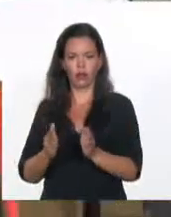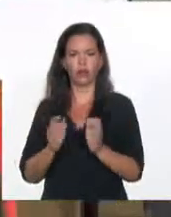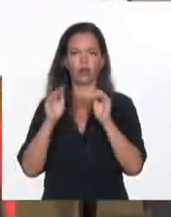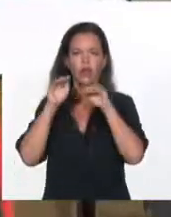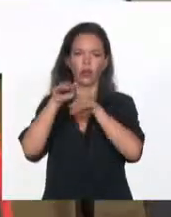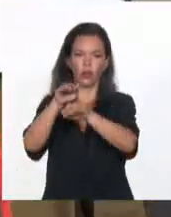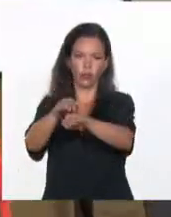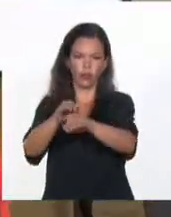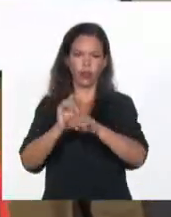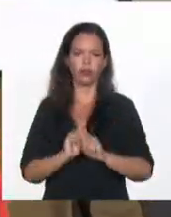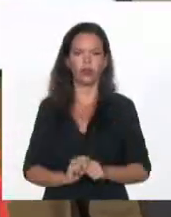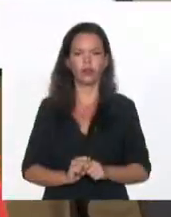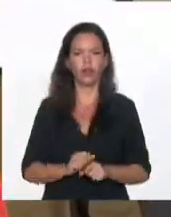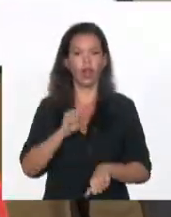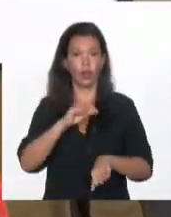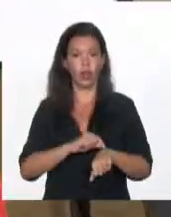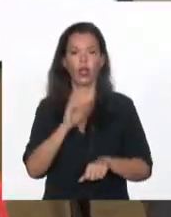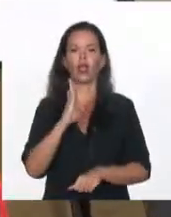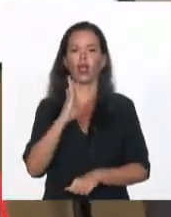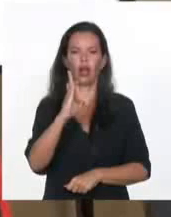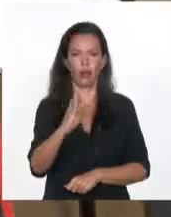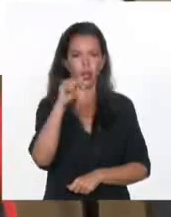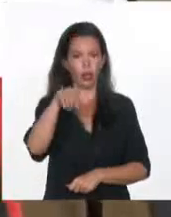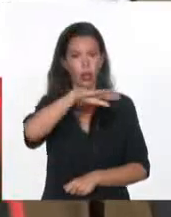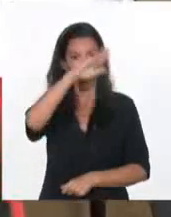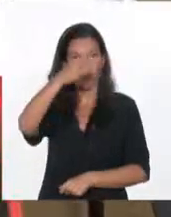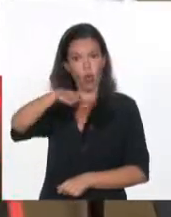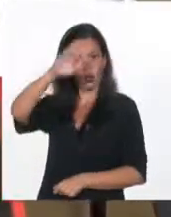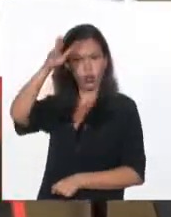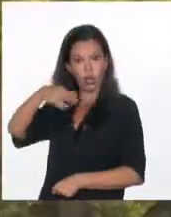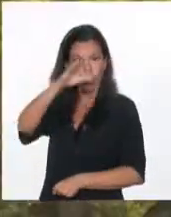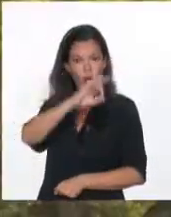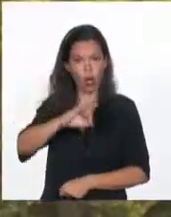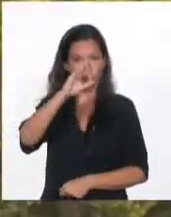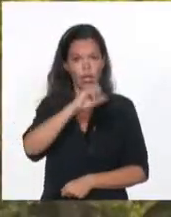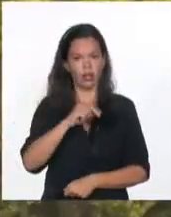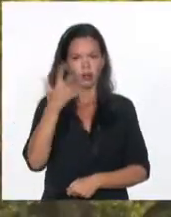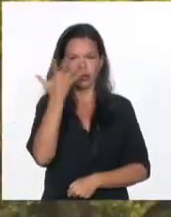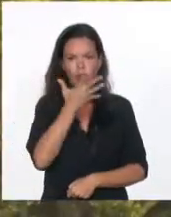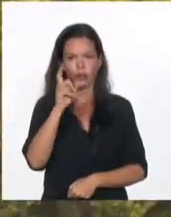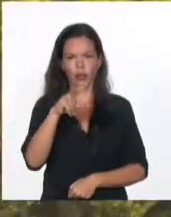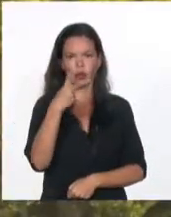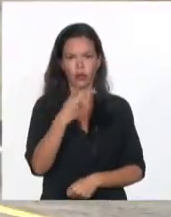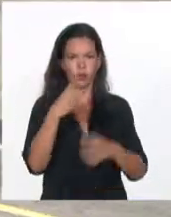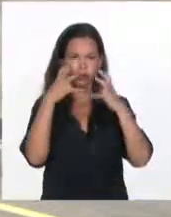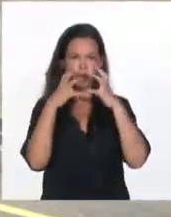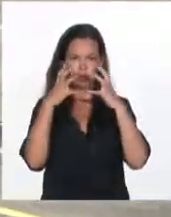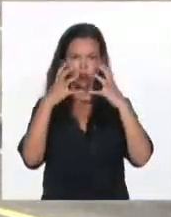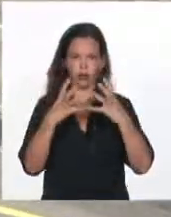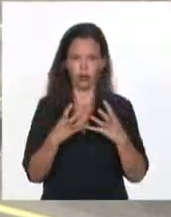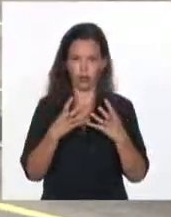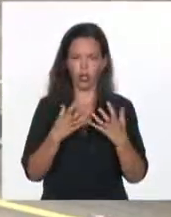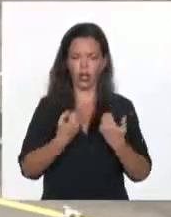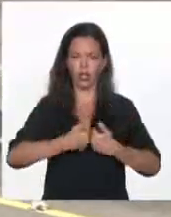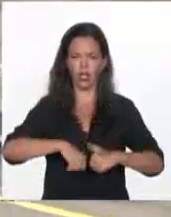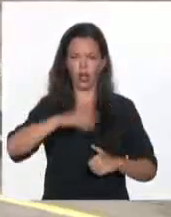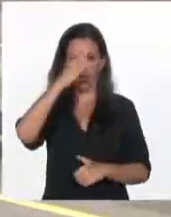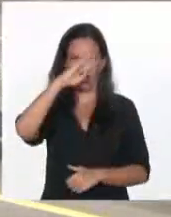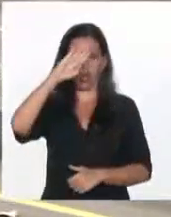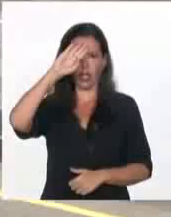y respeto en medio de estas montañas orientales a dos hijos de Cuba que en vida estrecharon una entrañable